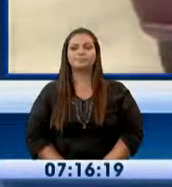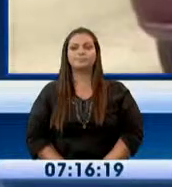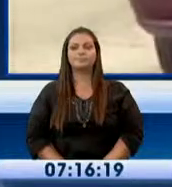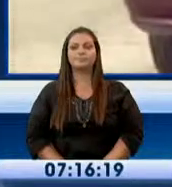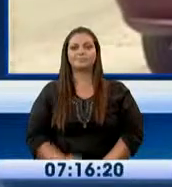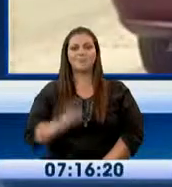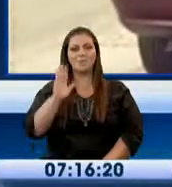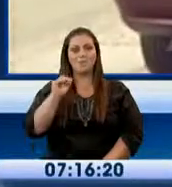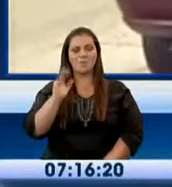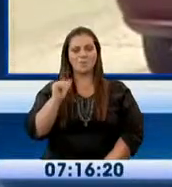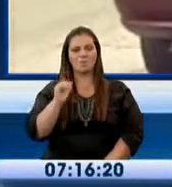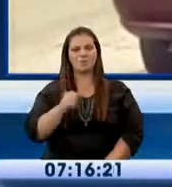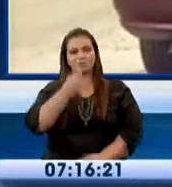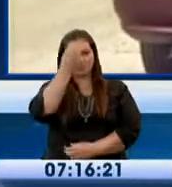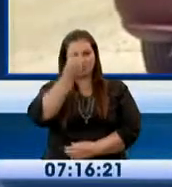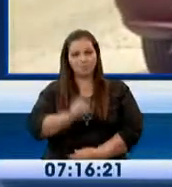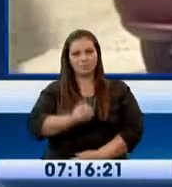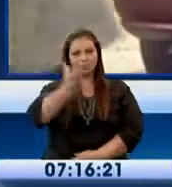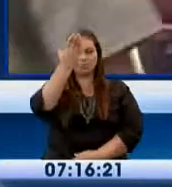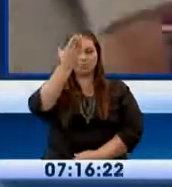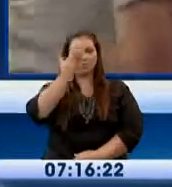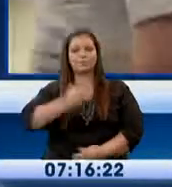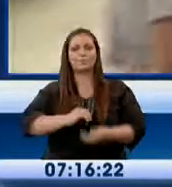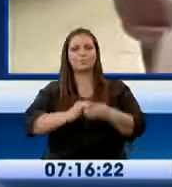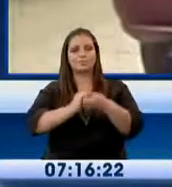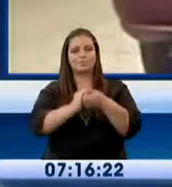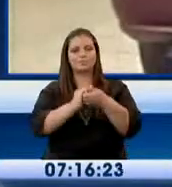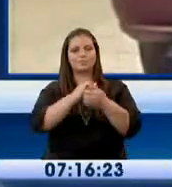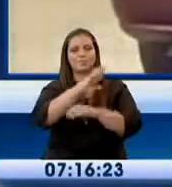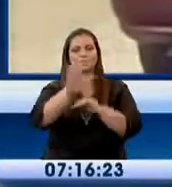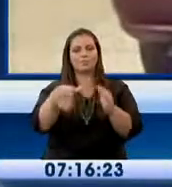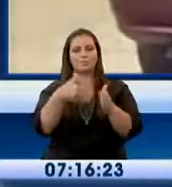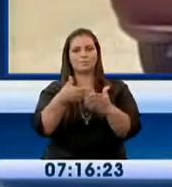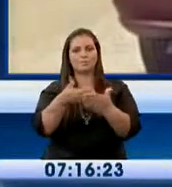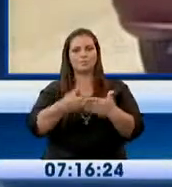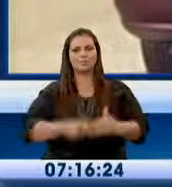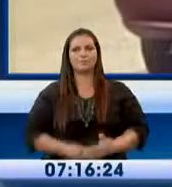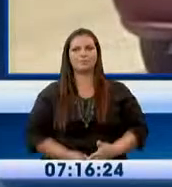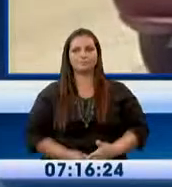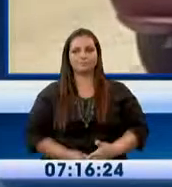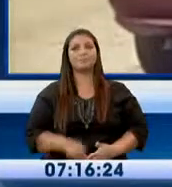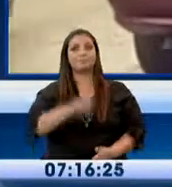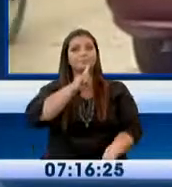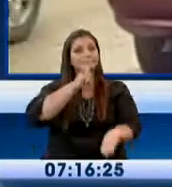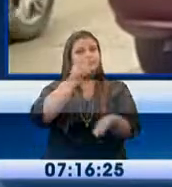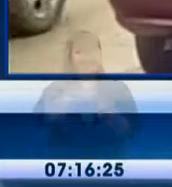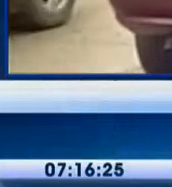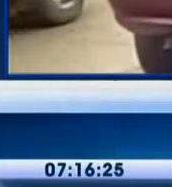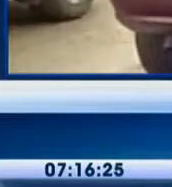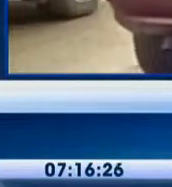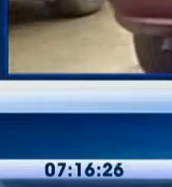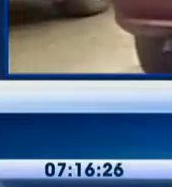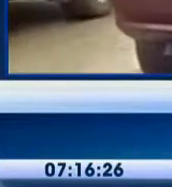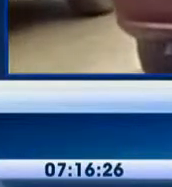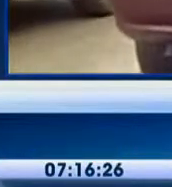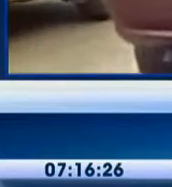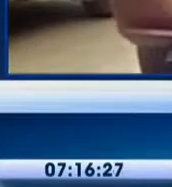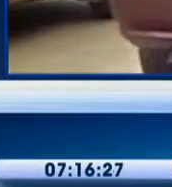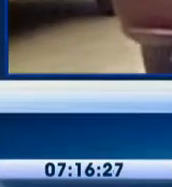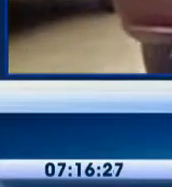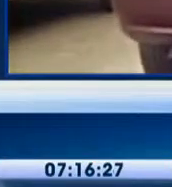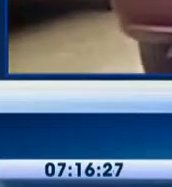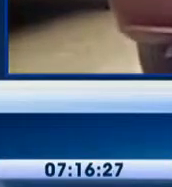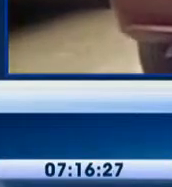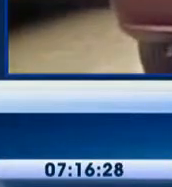Hola, compañero Hugo, buenos días. ¿Qué tal, amigos televidentes? Efectivamente, la lluvia comenzó desde la noche del martes y durante toda